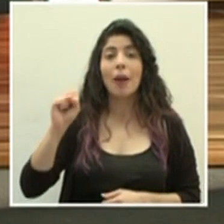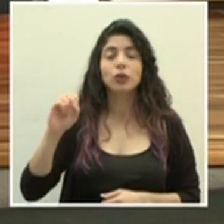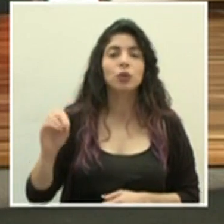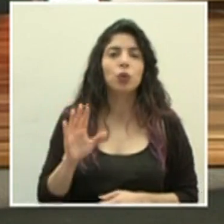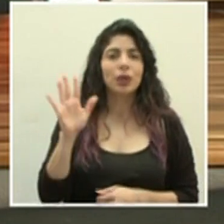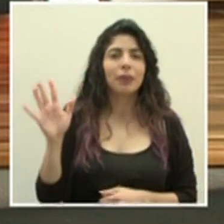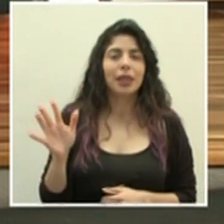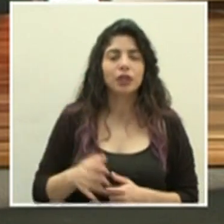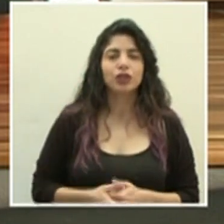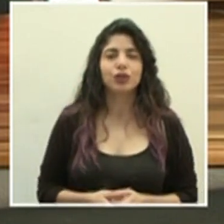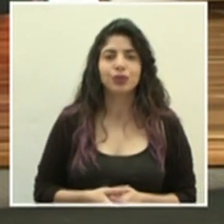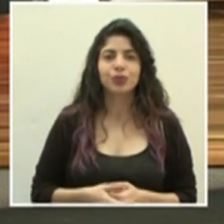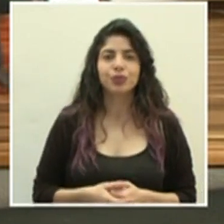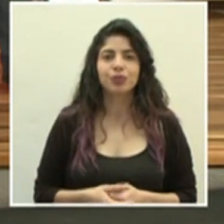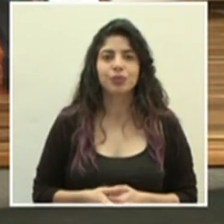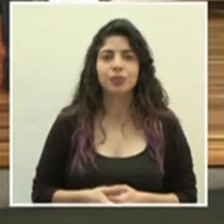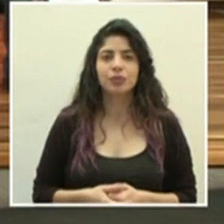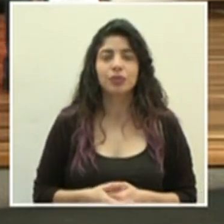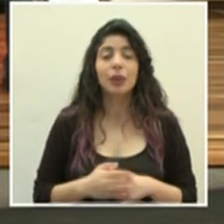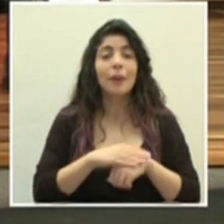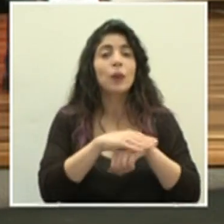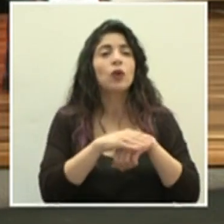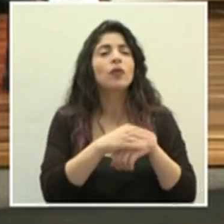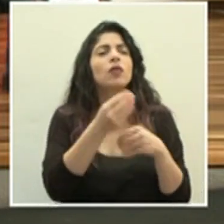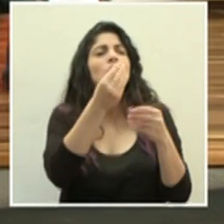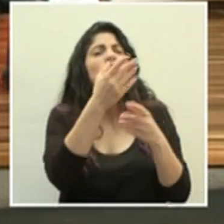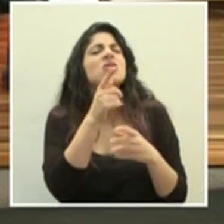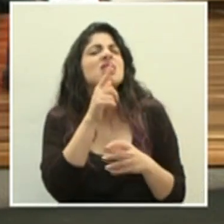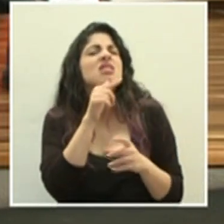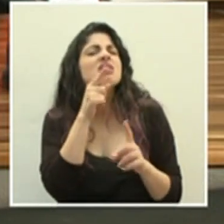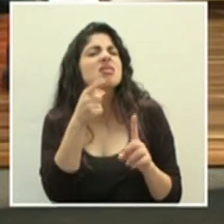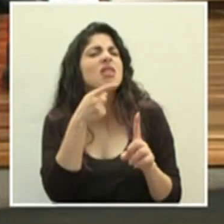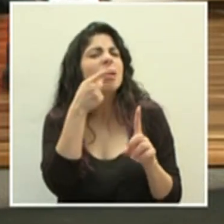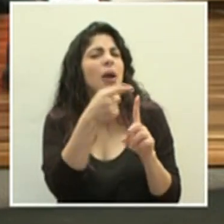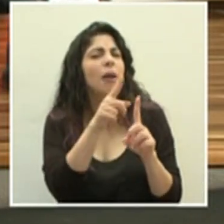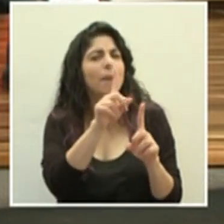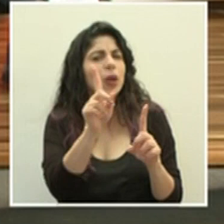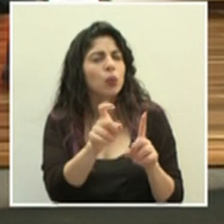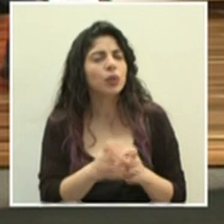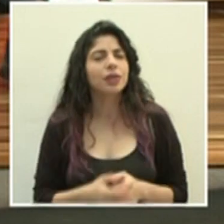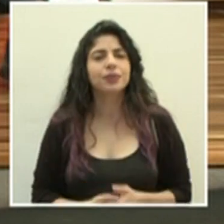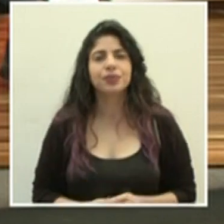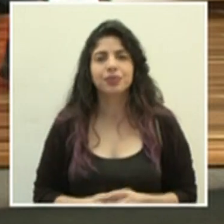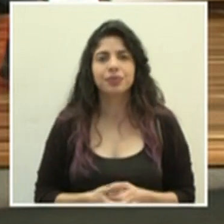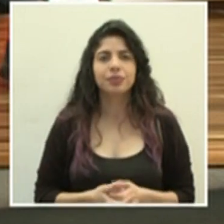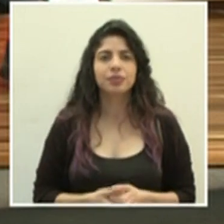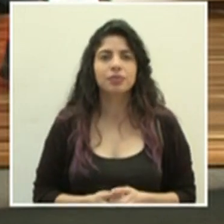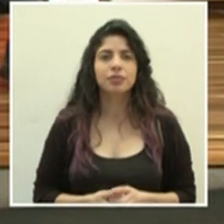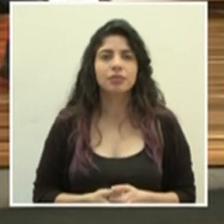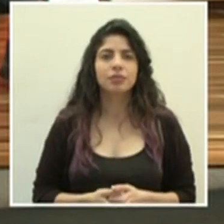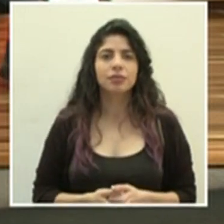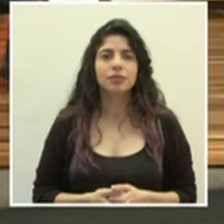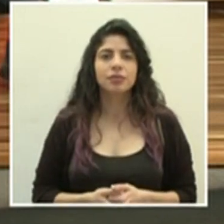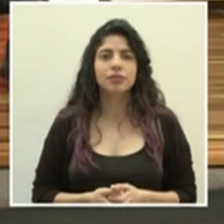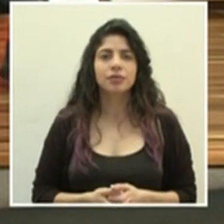Multimedios. Por favor, indicar hacia quién estaría dirigida su consulta.